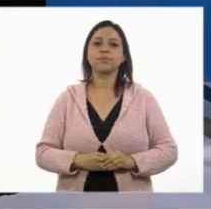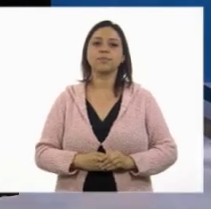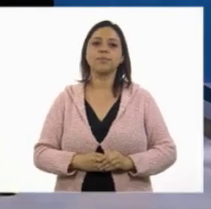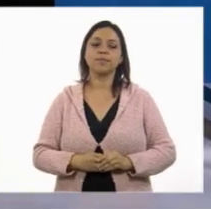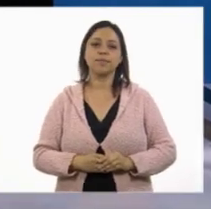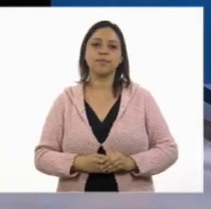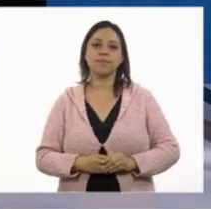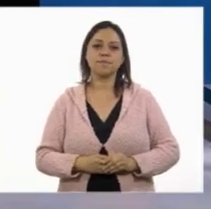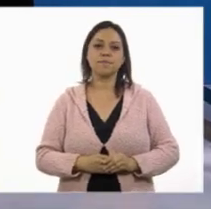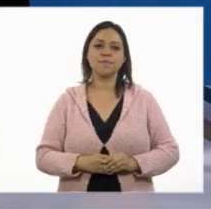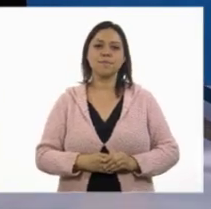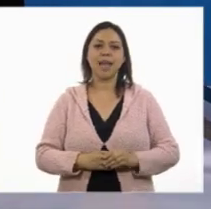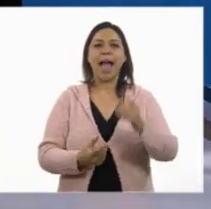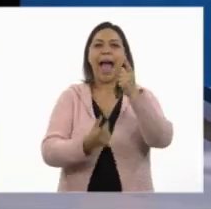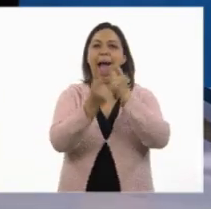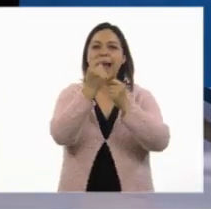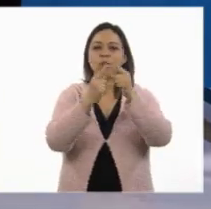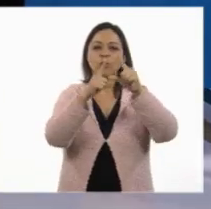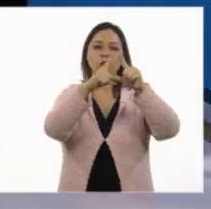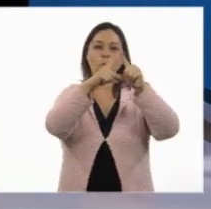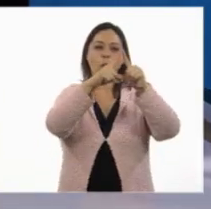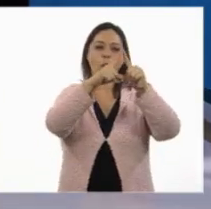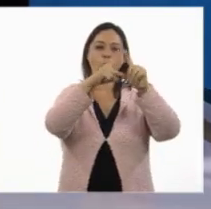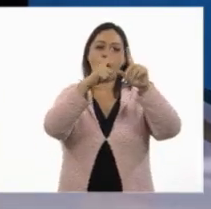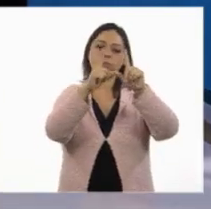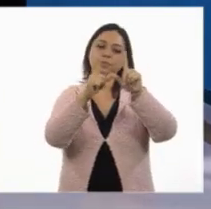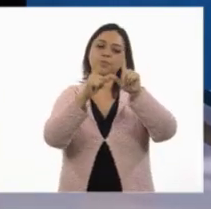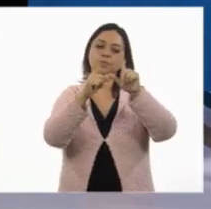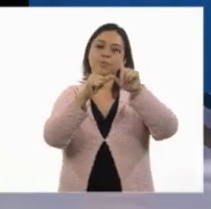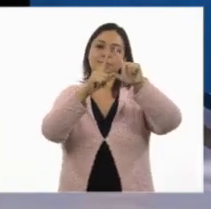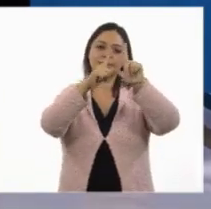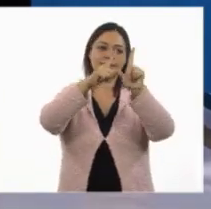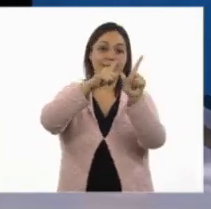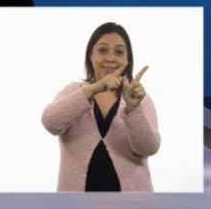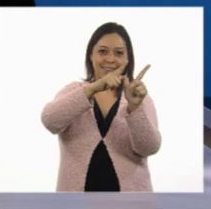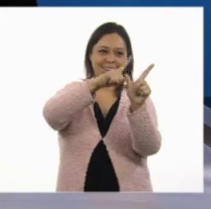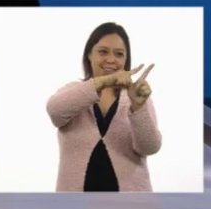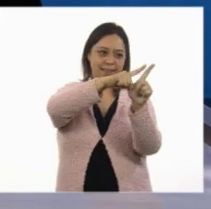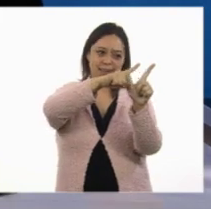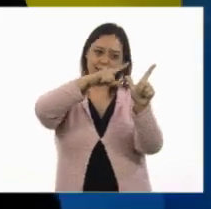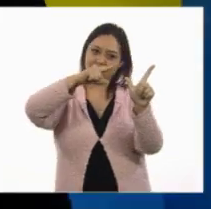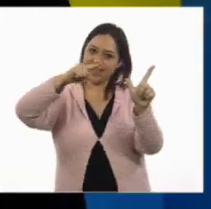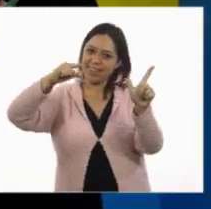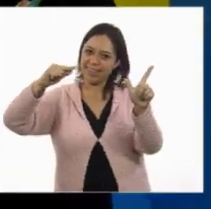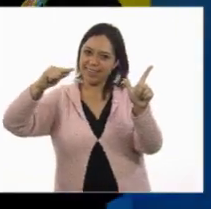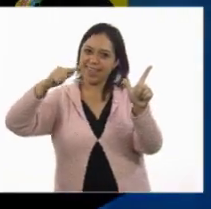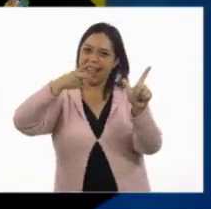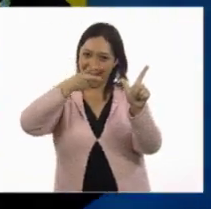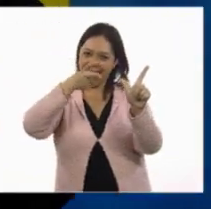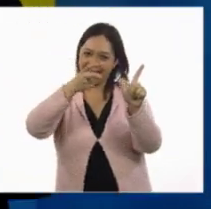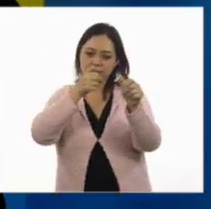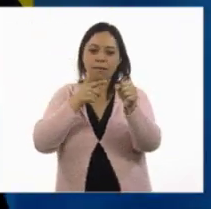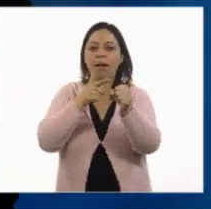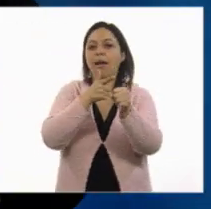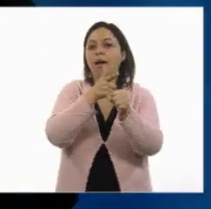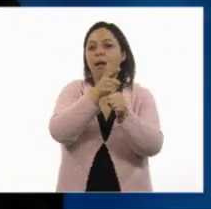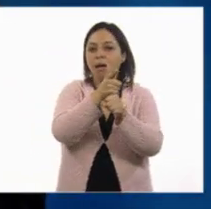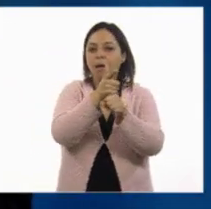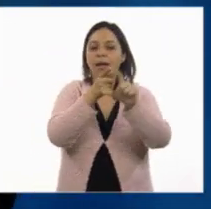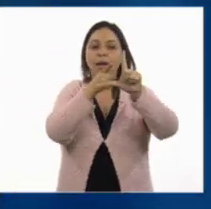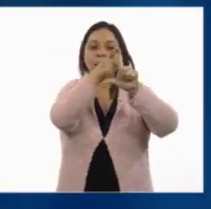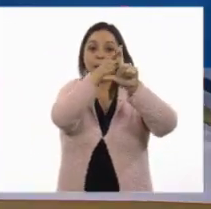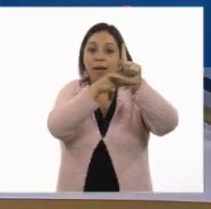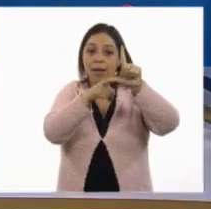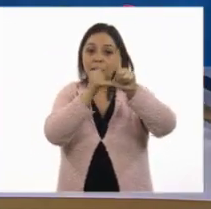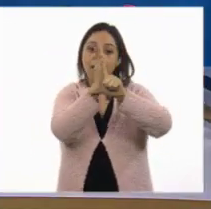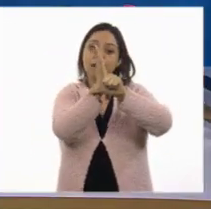Todos los que sean un poquito larguitos como estos que tienen más, pueden ser los triángulos que miden más de 90 grados. Mira, aquí a la vista ya puedo...